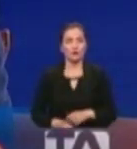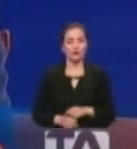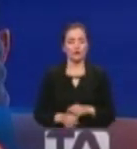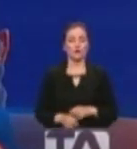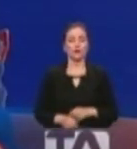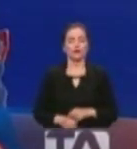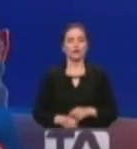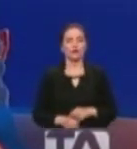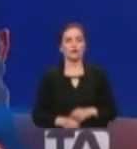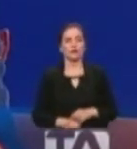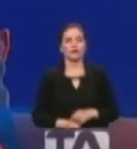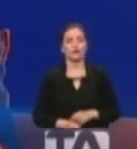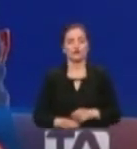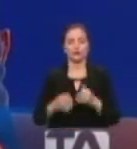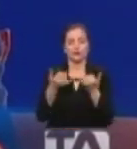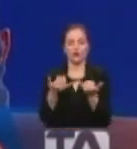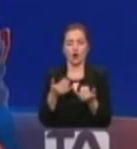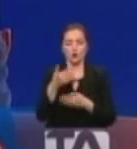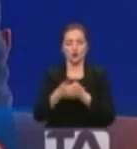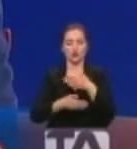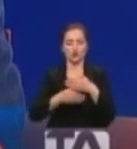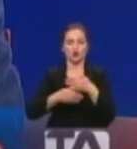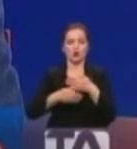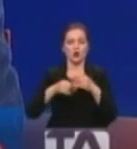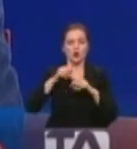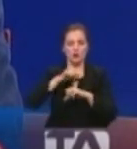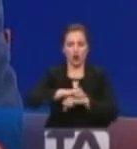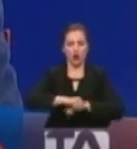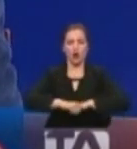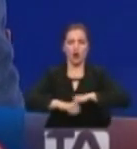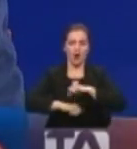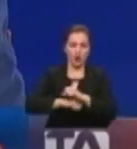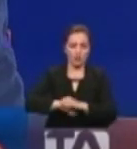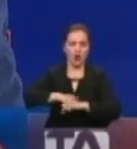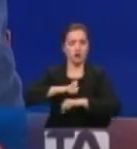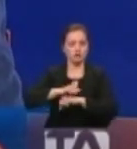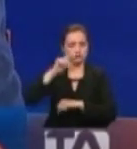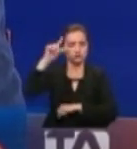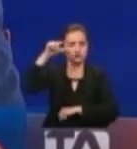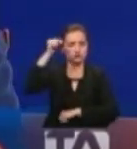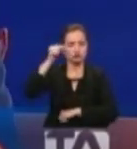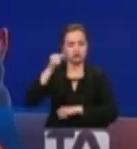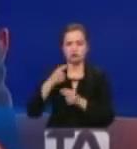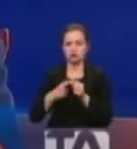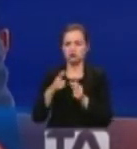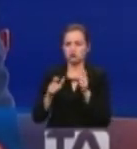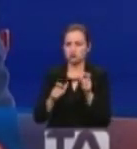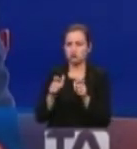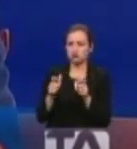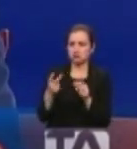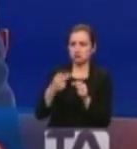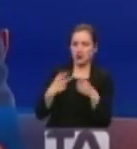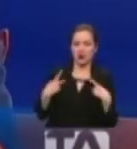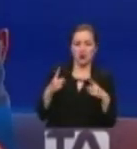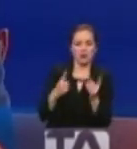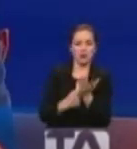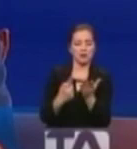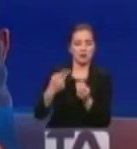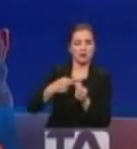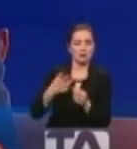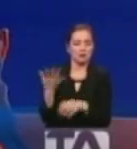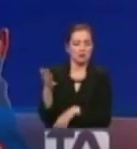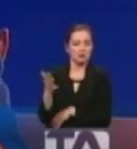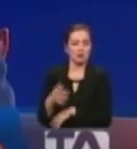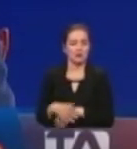rato estamos con un proceso de reestructuración del Estado Nacional y la voz de la ciudad de Quito no está en ese debate. Y sin